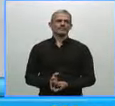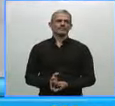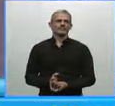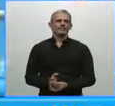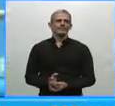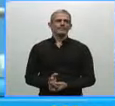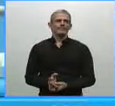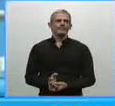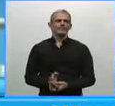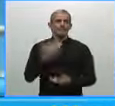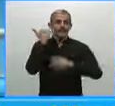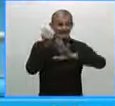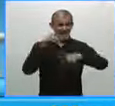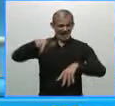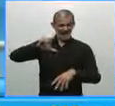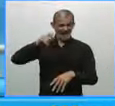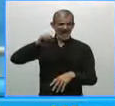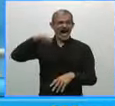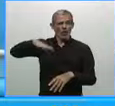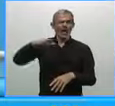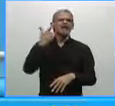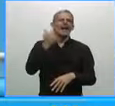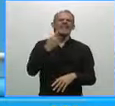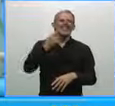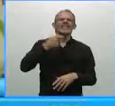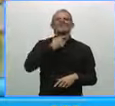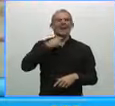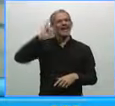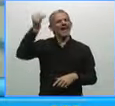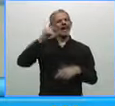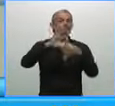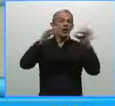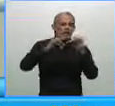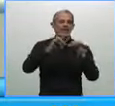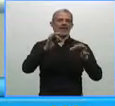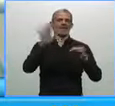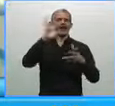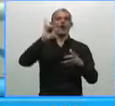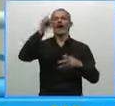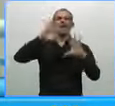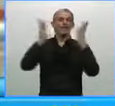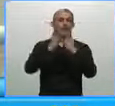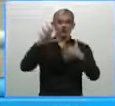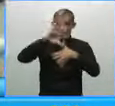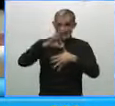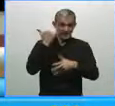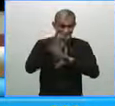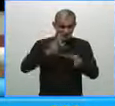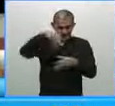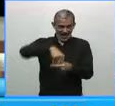impresiones ya dijiste que querías ser campeona del mundo y campeona olímpica deo estar en un juego olímpico y estás en un juego